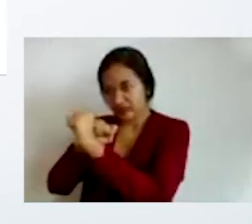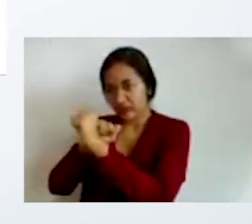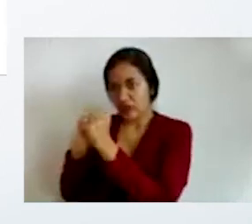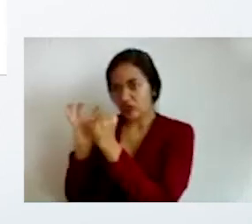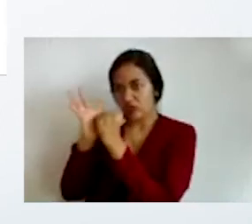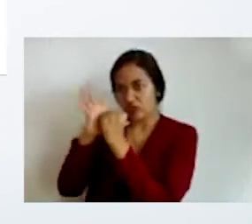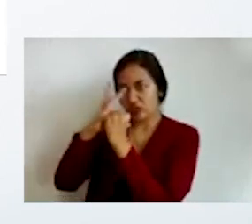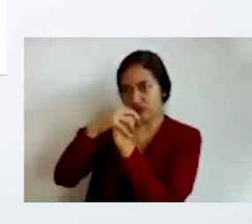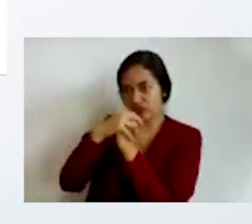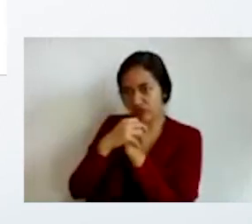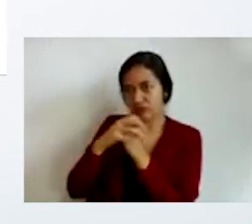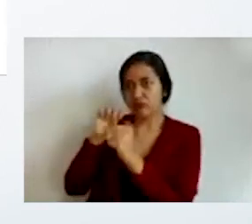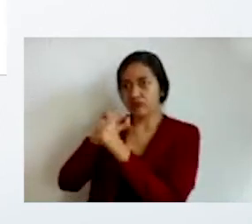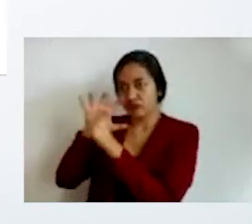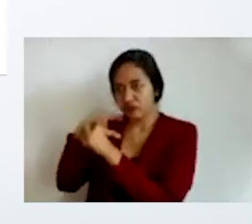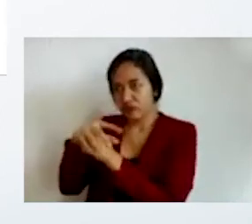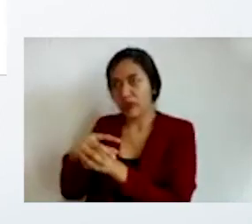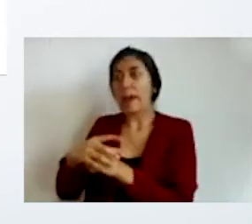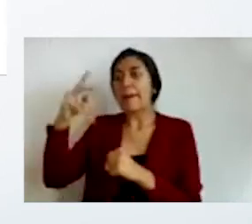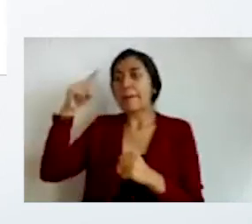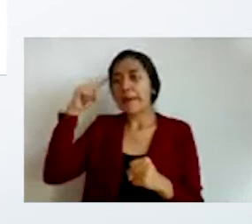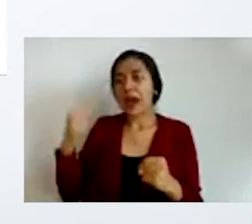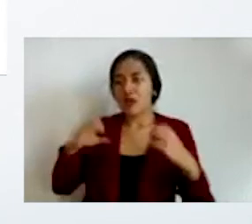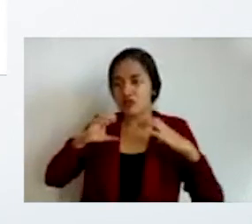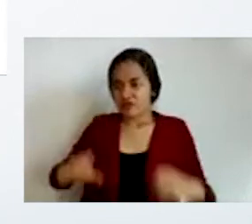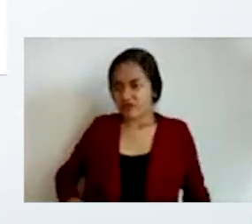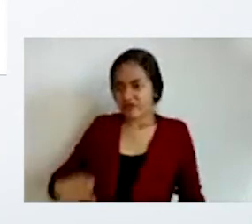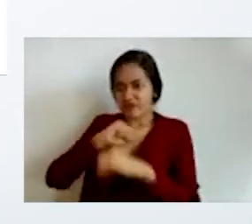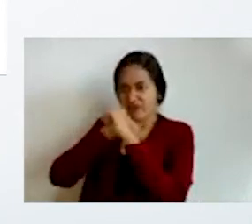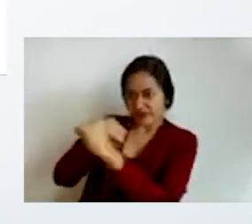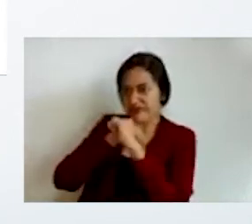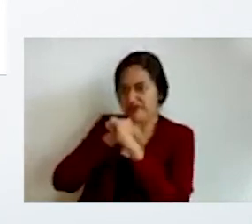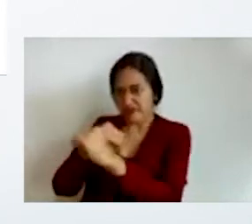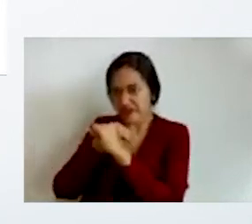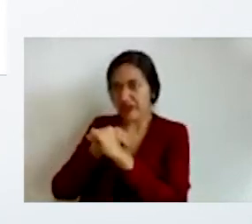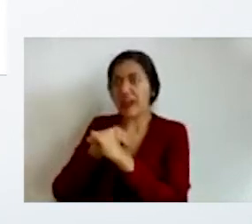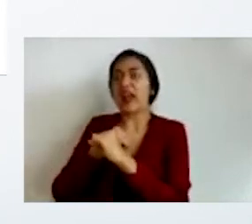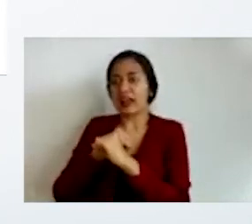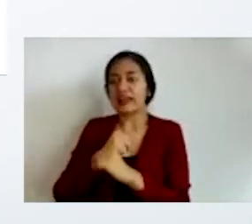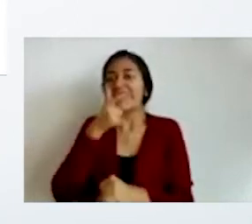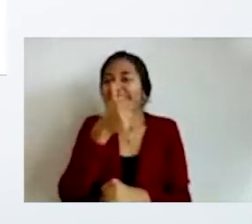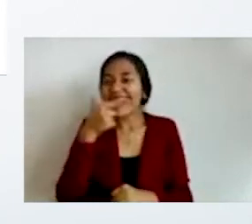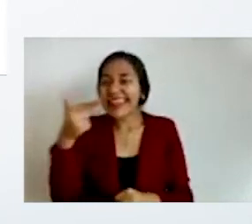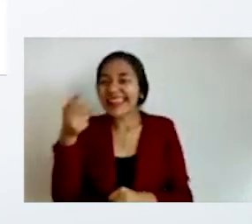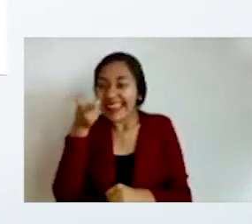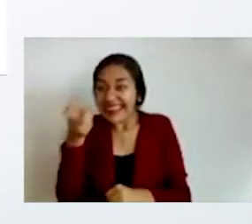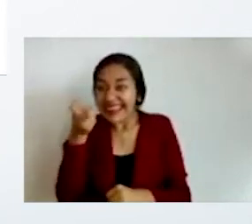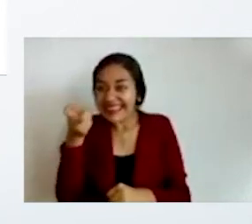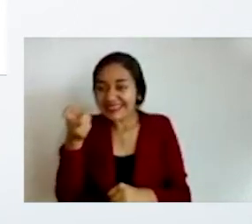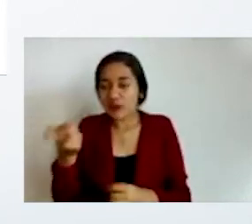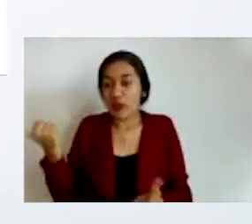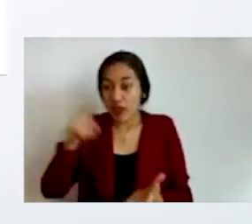al sistema inmune para que se empiecen a producir más anticuerpos. Y la producción de las IgG en un momento